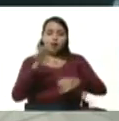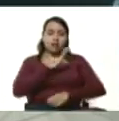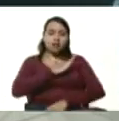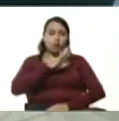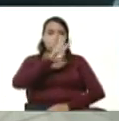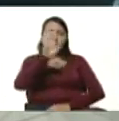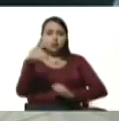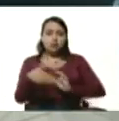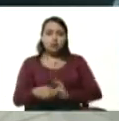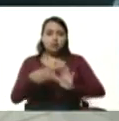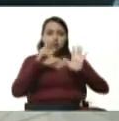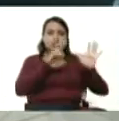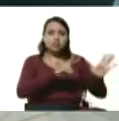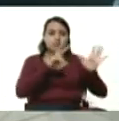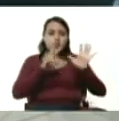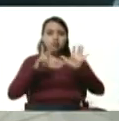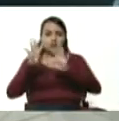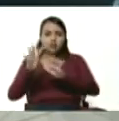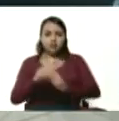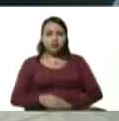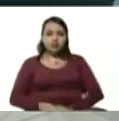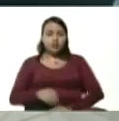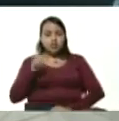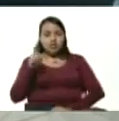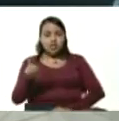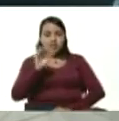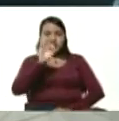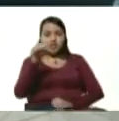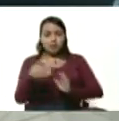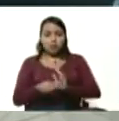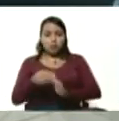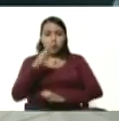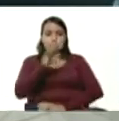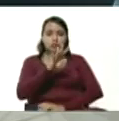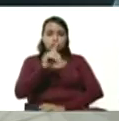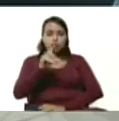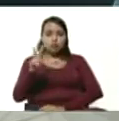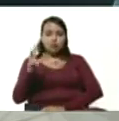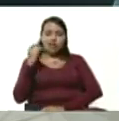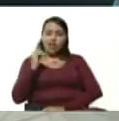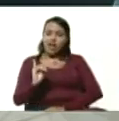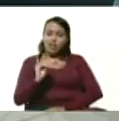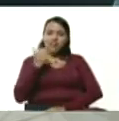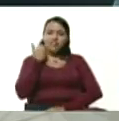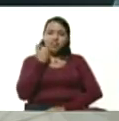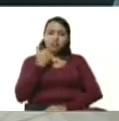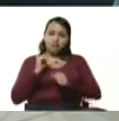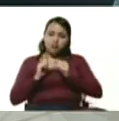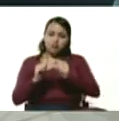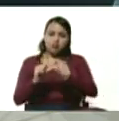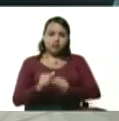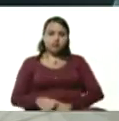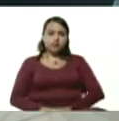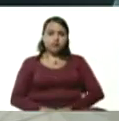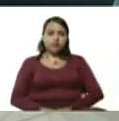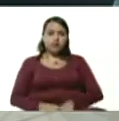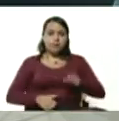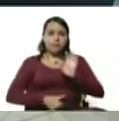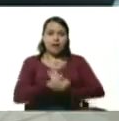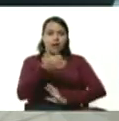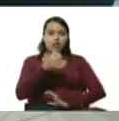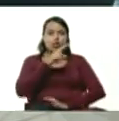4779 pacientes de los cuales 3412 todavía permanecen activos la enorme mayoría más de 2600 son